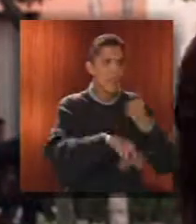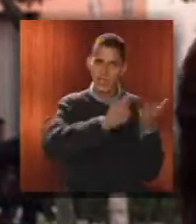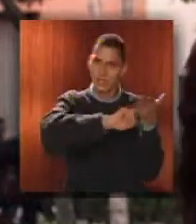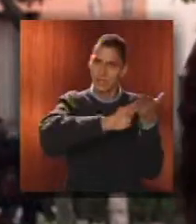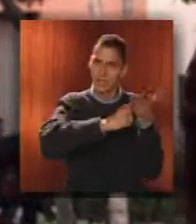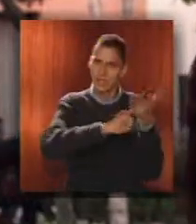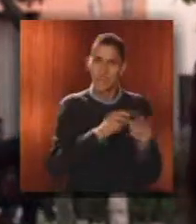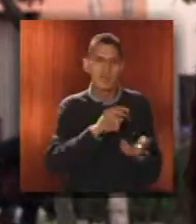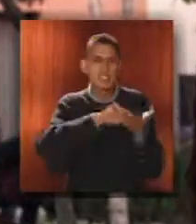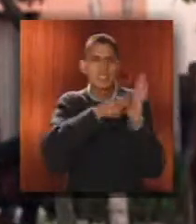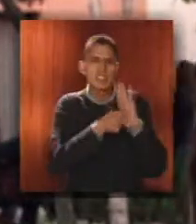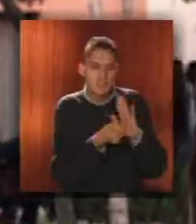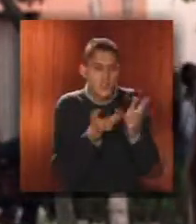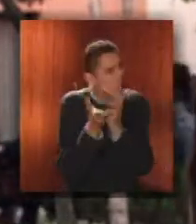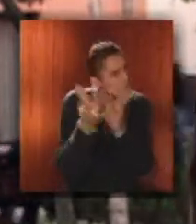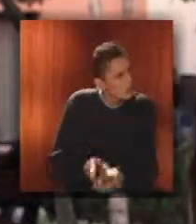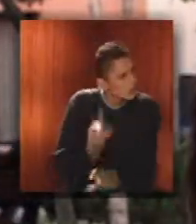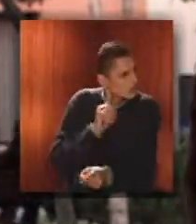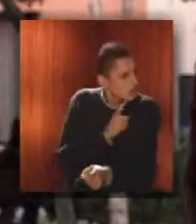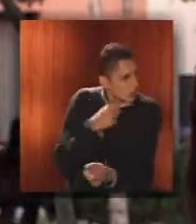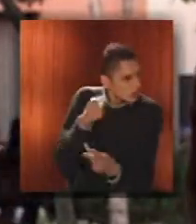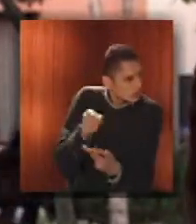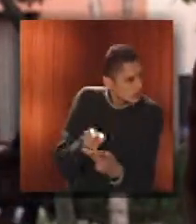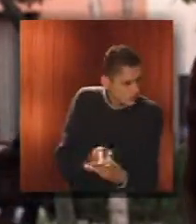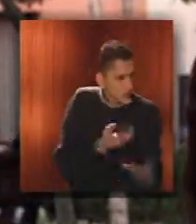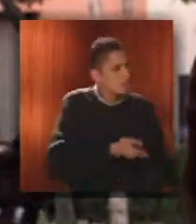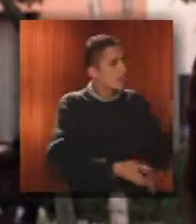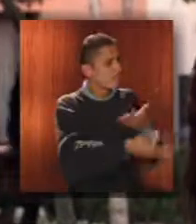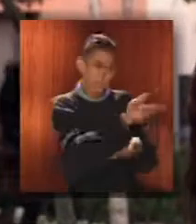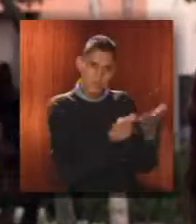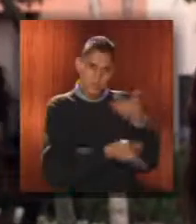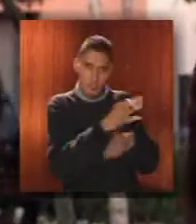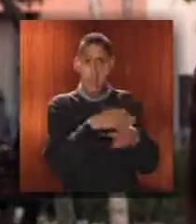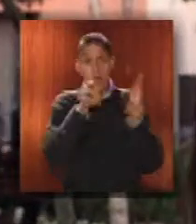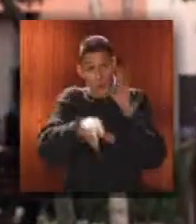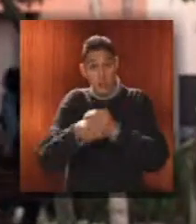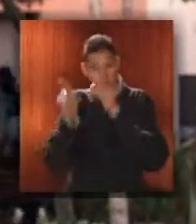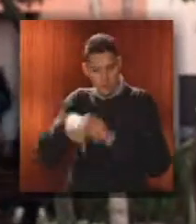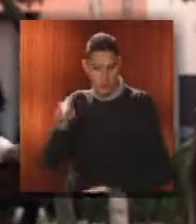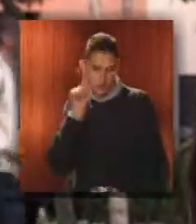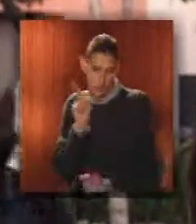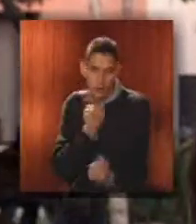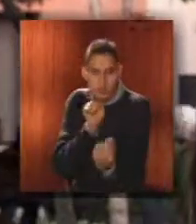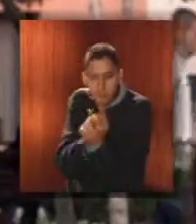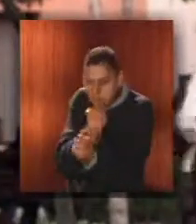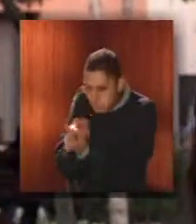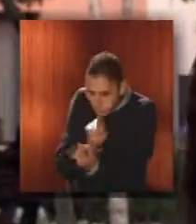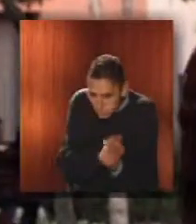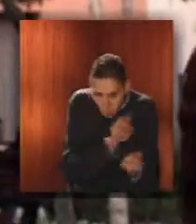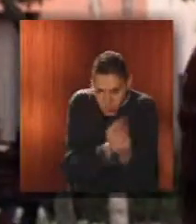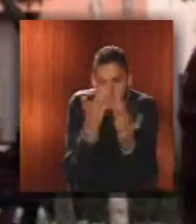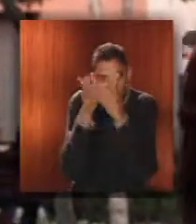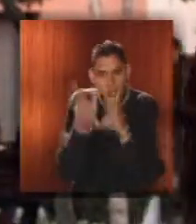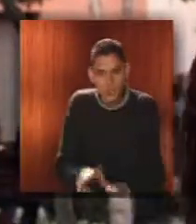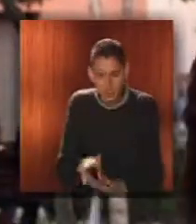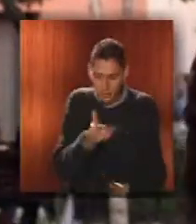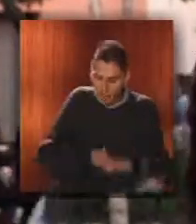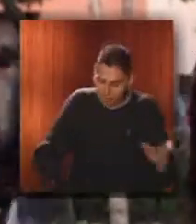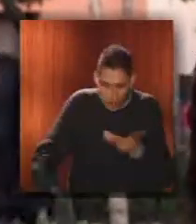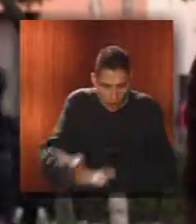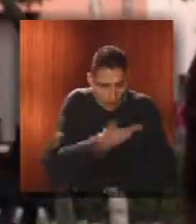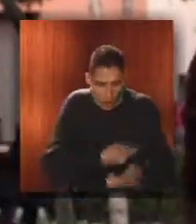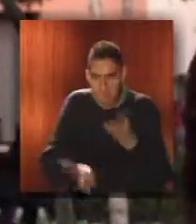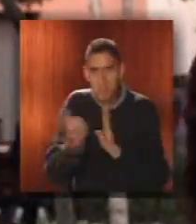las intérpretes sobre este tipo de estudiantes, y además también con los mismos estudiantes